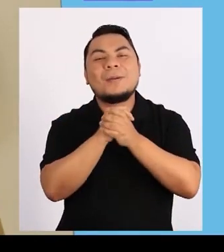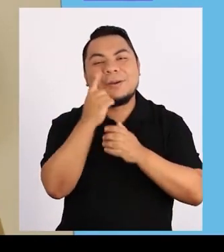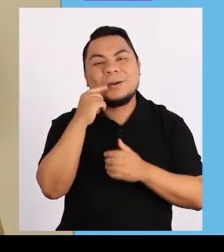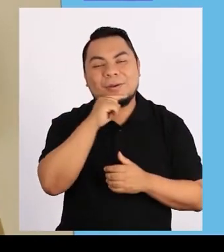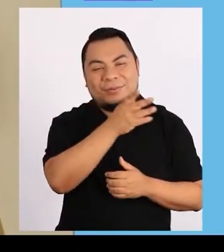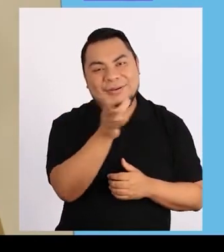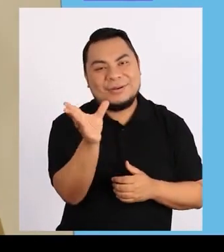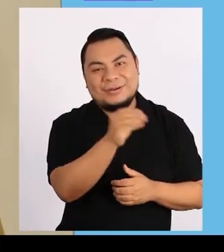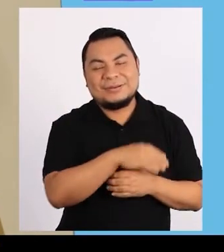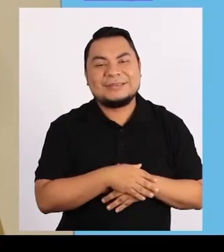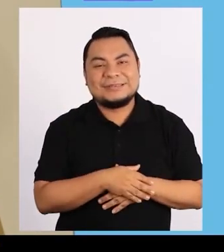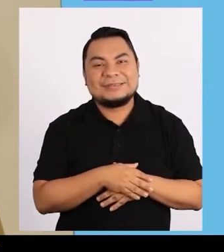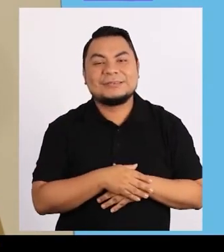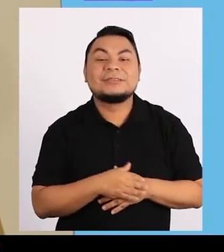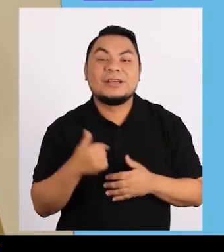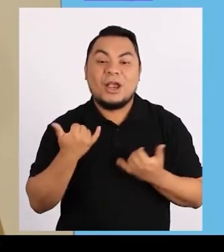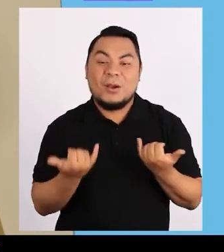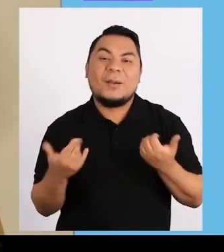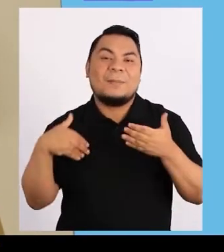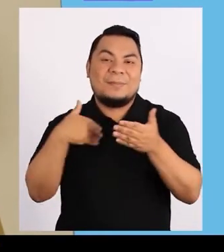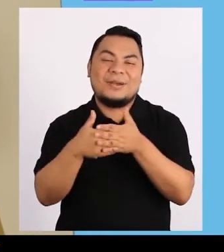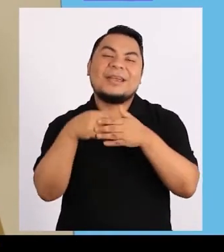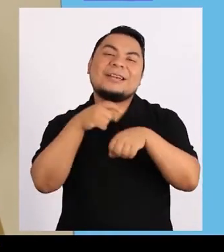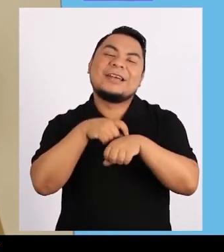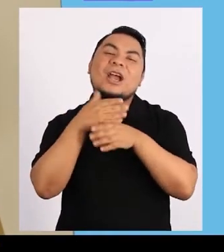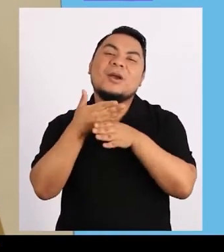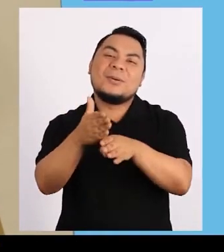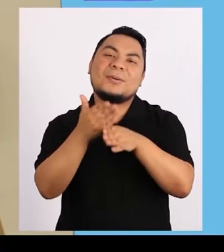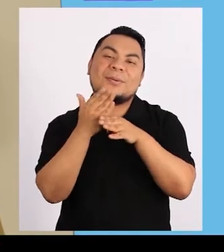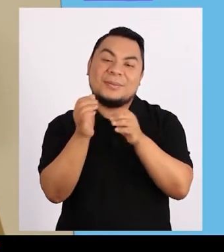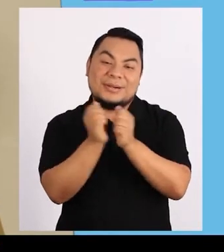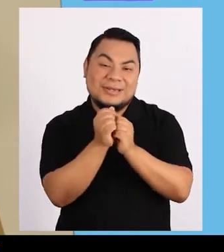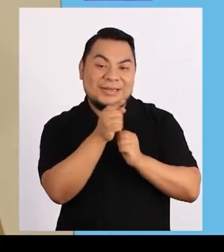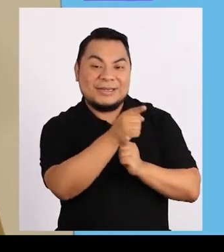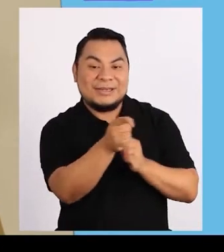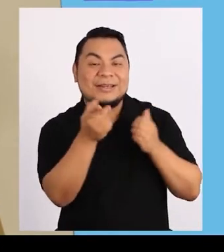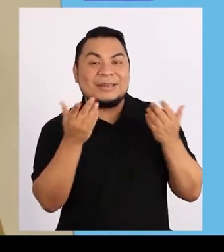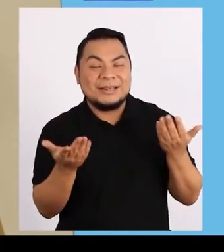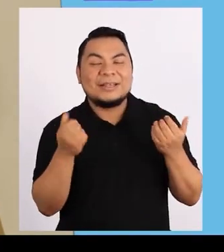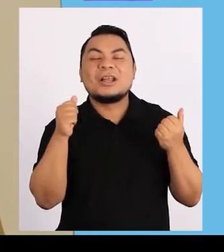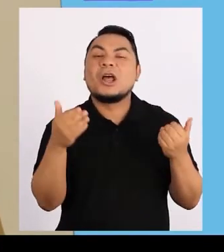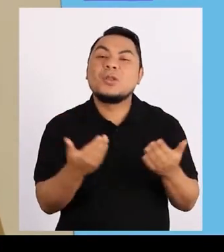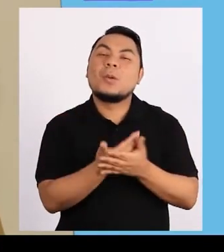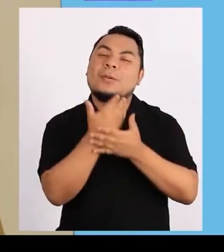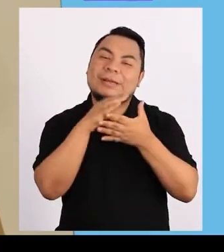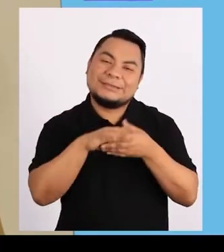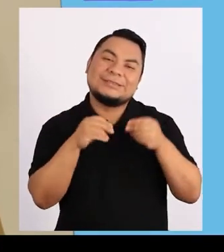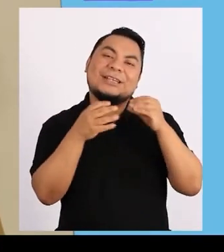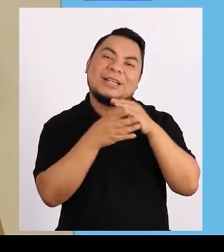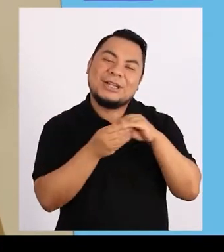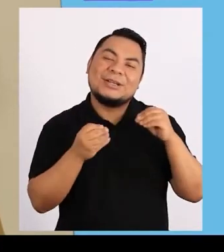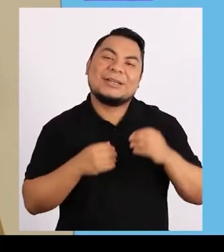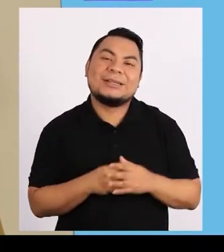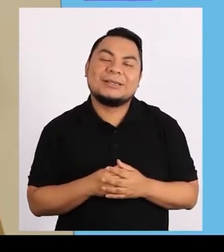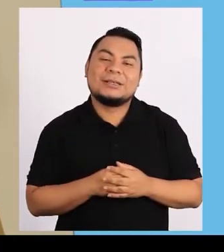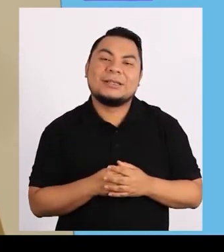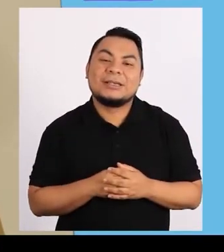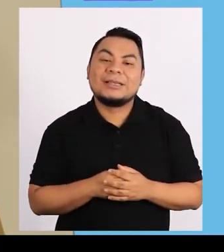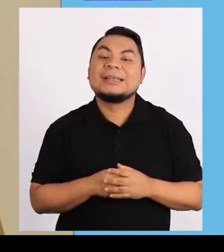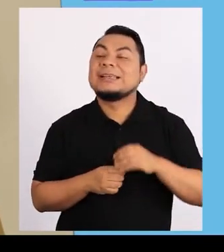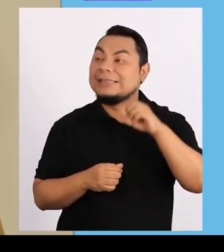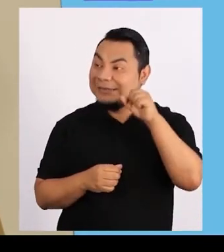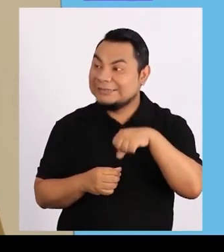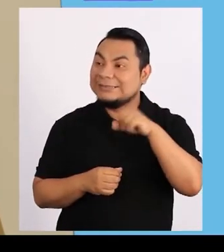Hola, amigas y amigos. Llegó el momento de compartir con ustedes una nueva